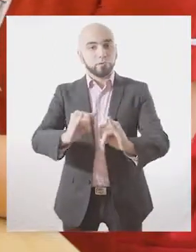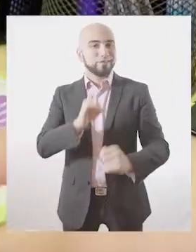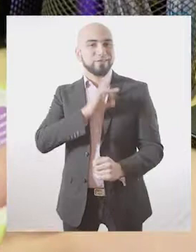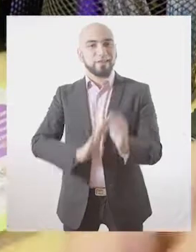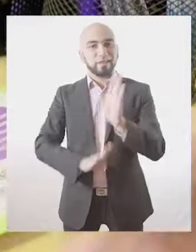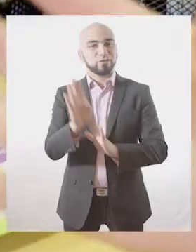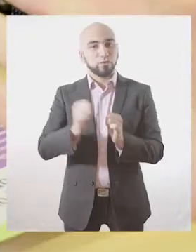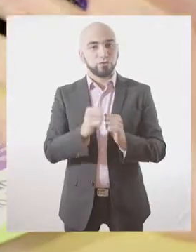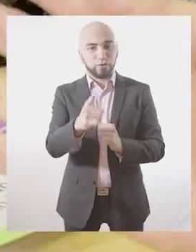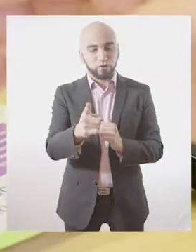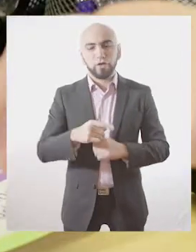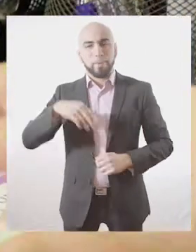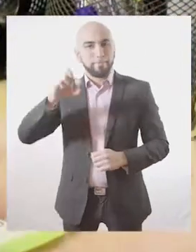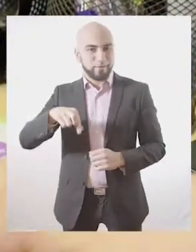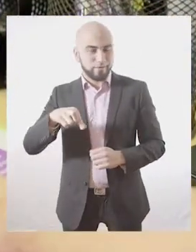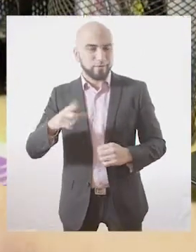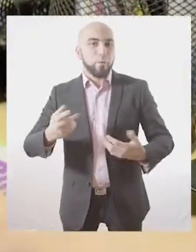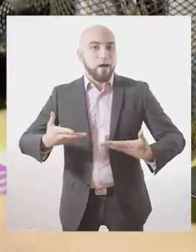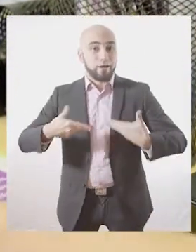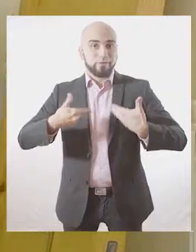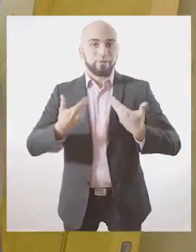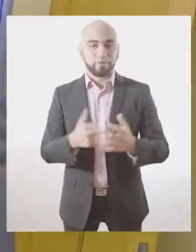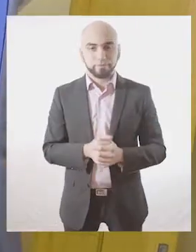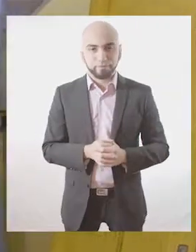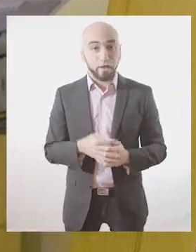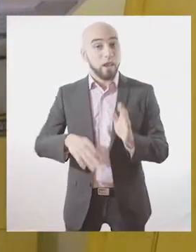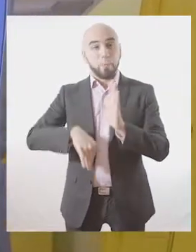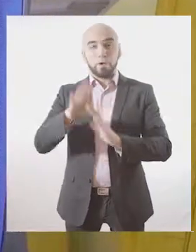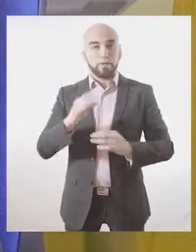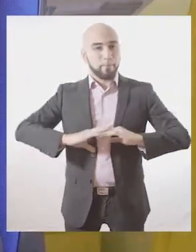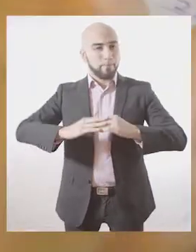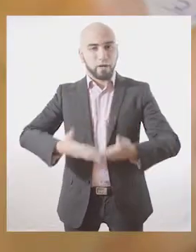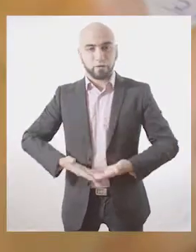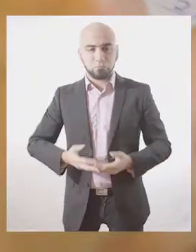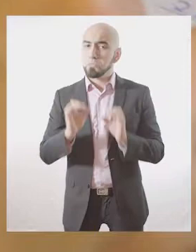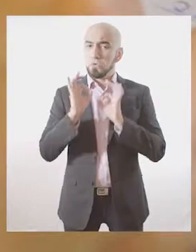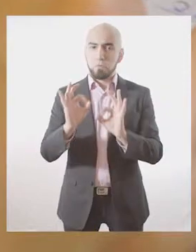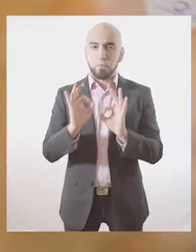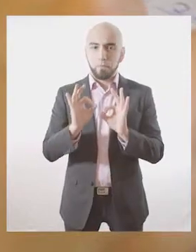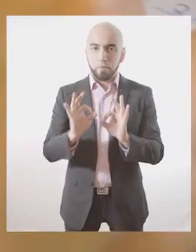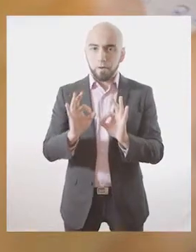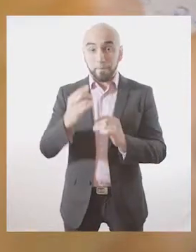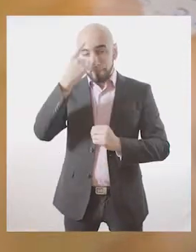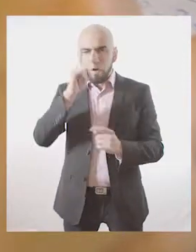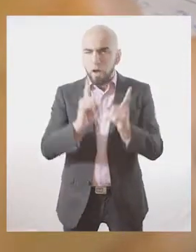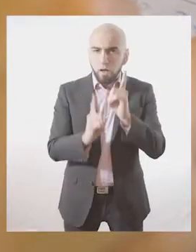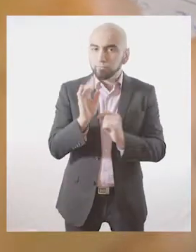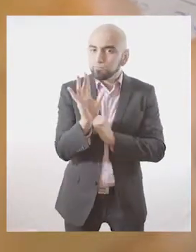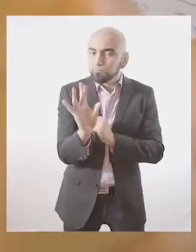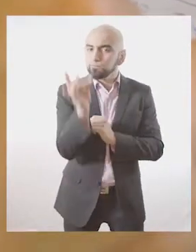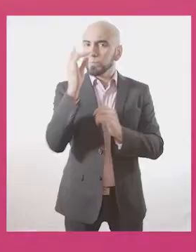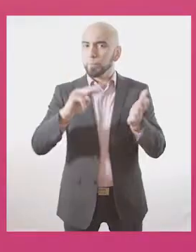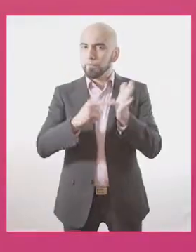de Chile Crece Contigo y Paternidad Activa. La mayoría de los embarazos se desarrollan normalmente, pero si se